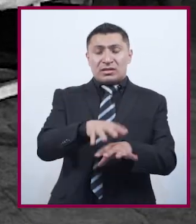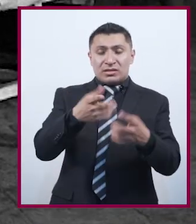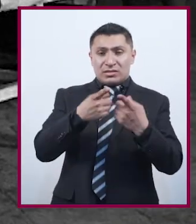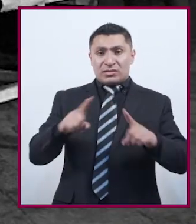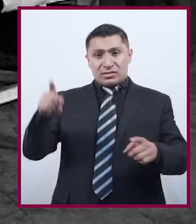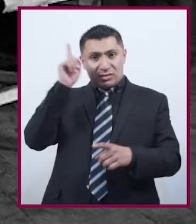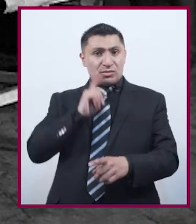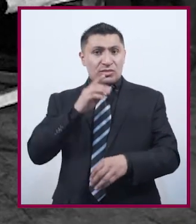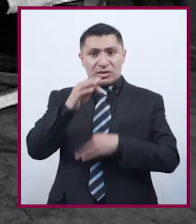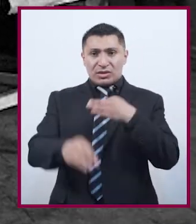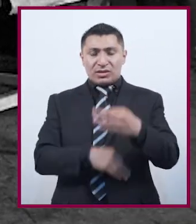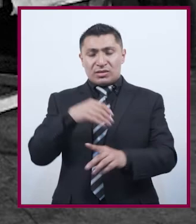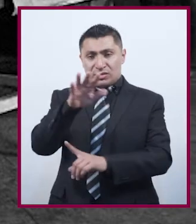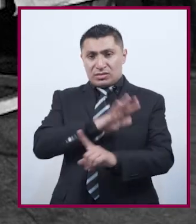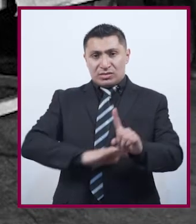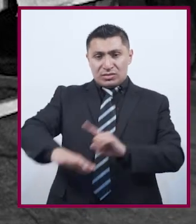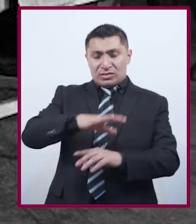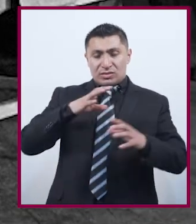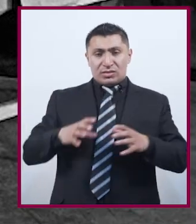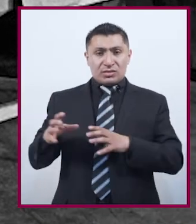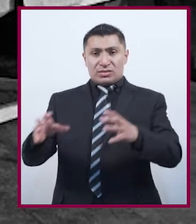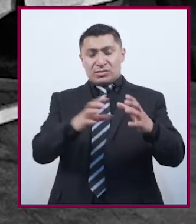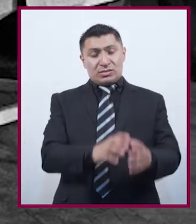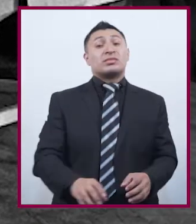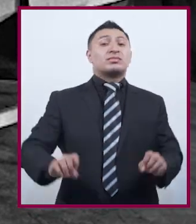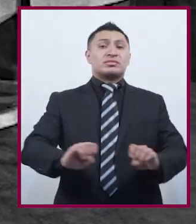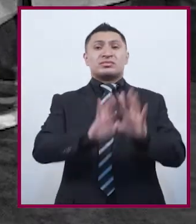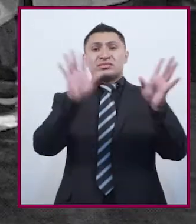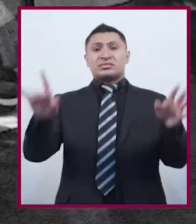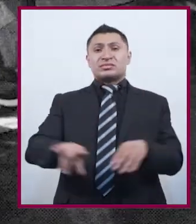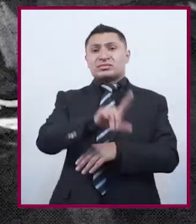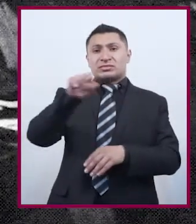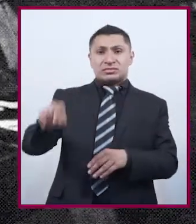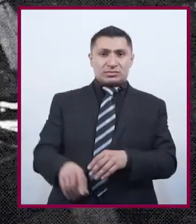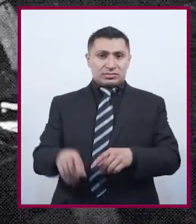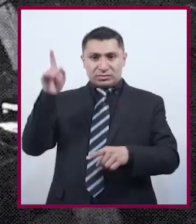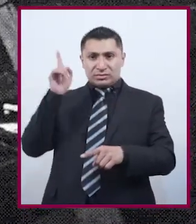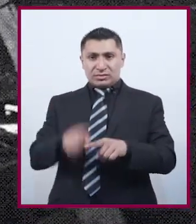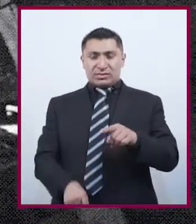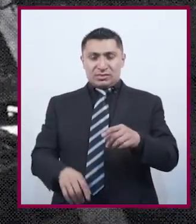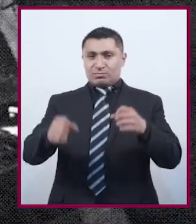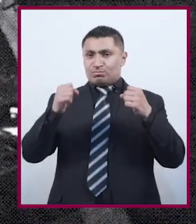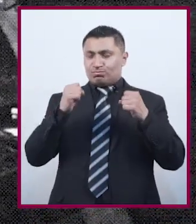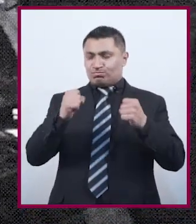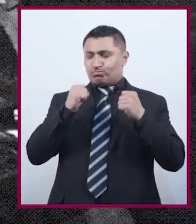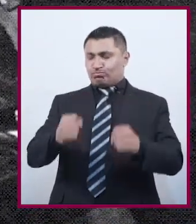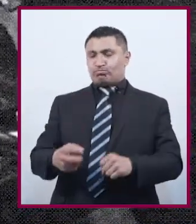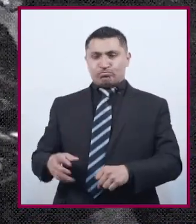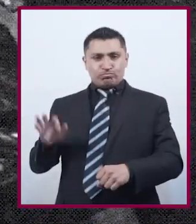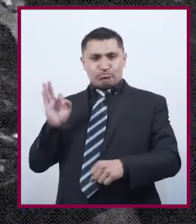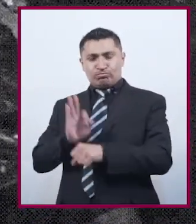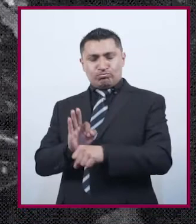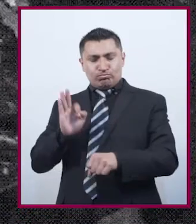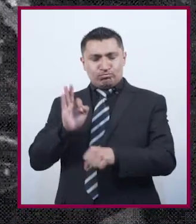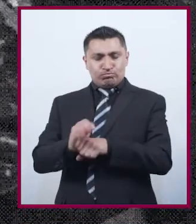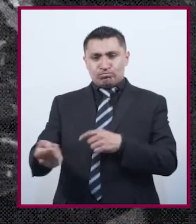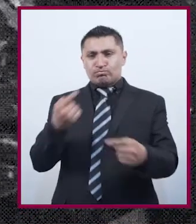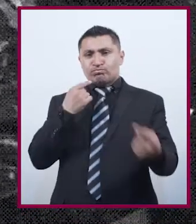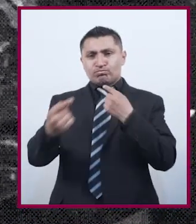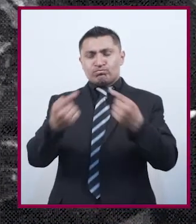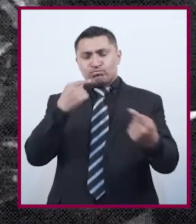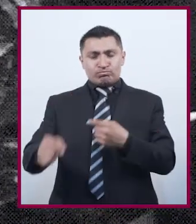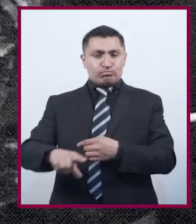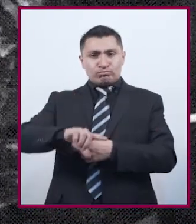y desarrollo de la mujer en todos los aspectos. Claro está, después de vencer férreas resistencias y de acalorados